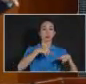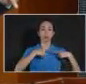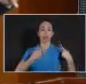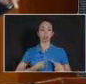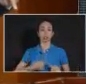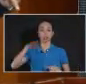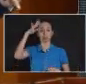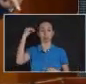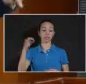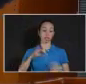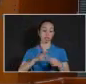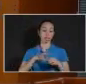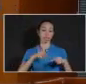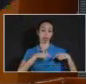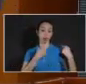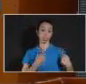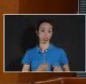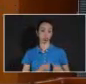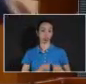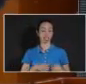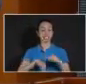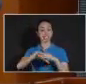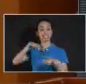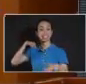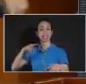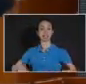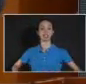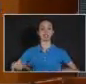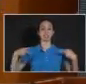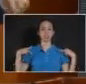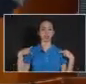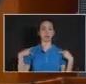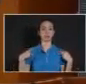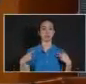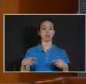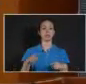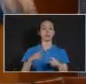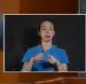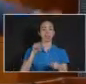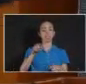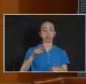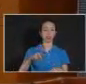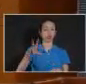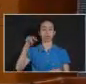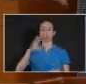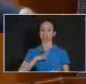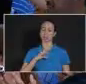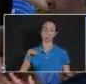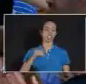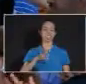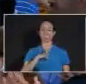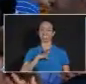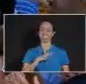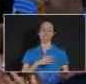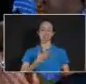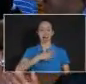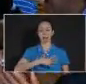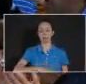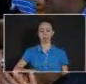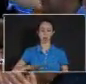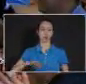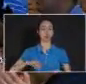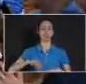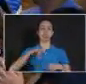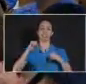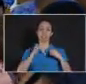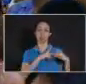Por eso oramos por esos hermanos, para que su corazón no sea ni de temor, ni de cólera, ni de rabia, ni de amargura, ni de maldición, sino